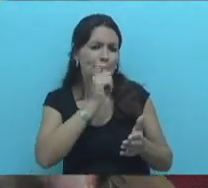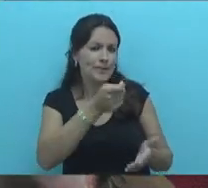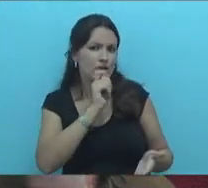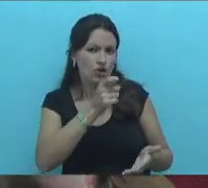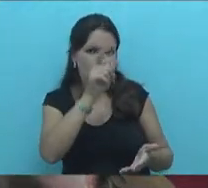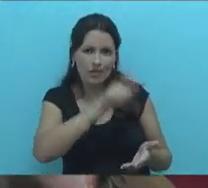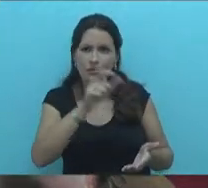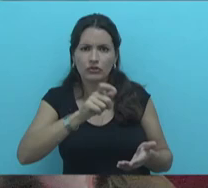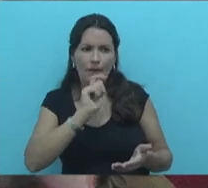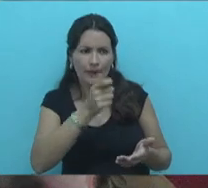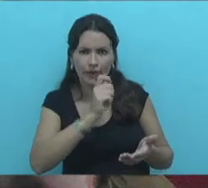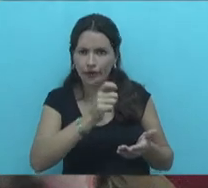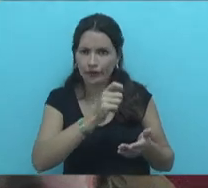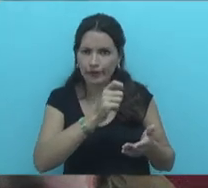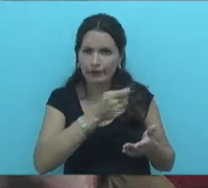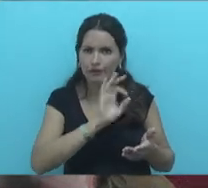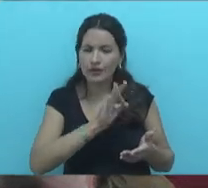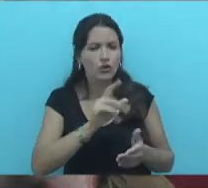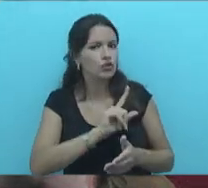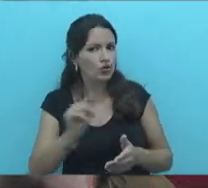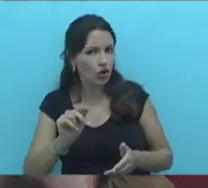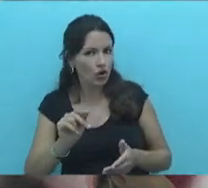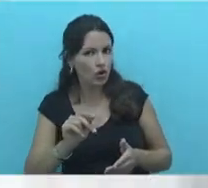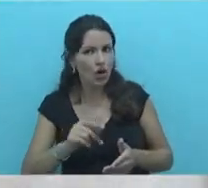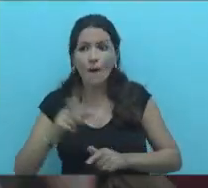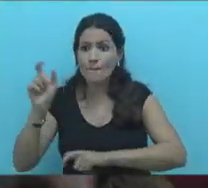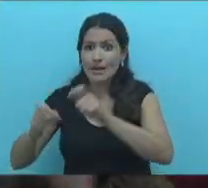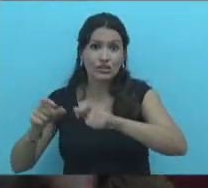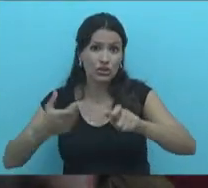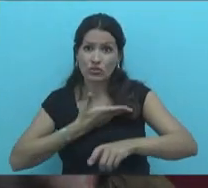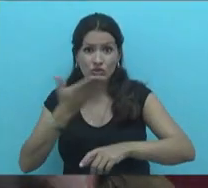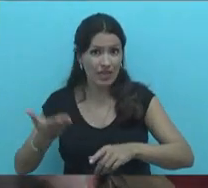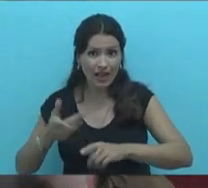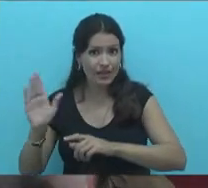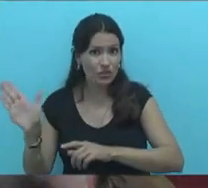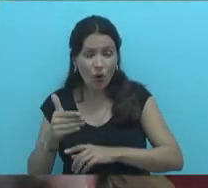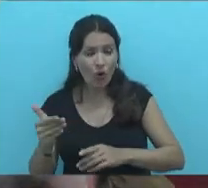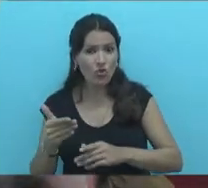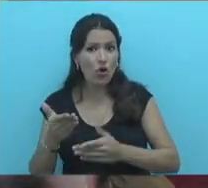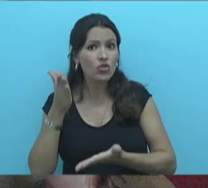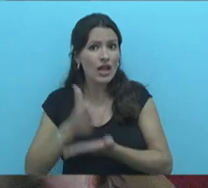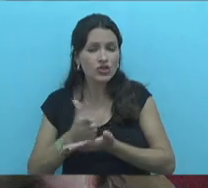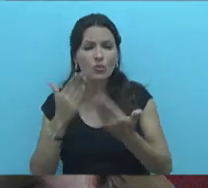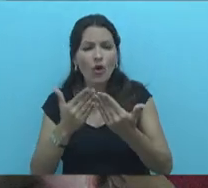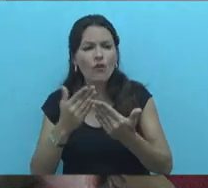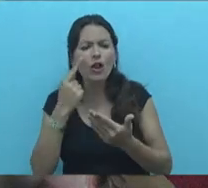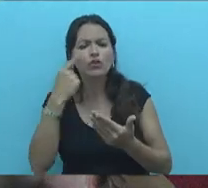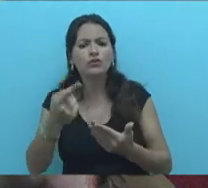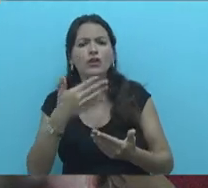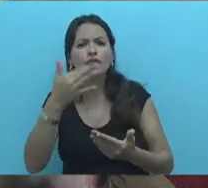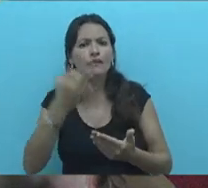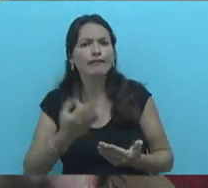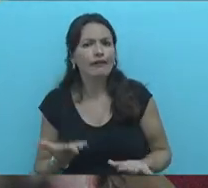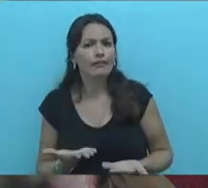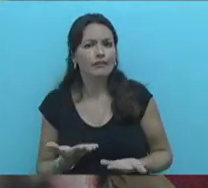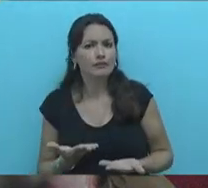de prensa es un derecho de los ciudadanos a informarse total y correctamente. Y acá ha habido una violación